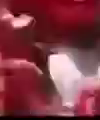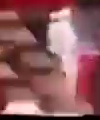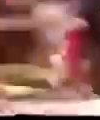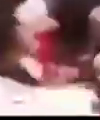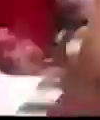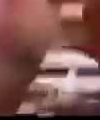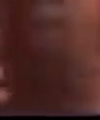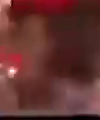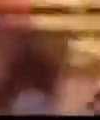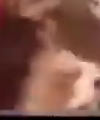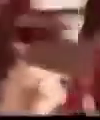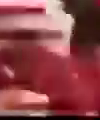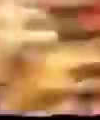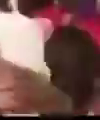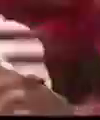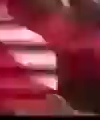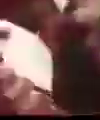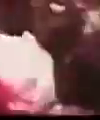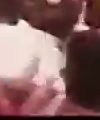Juan.